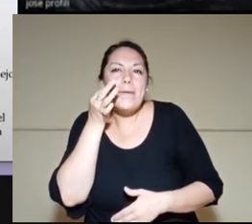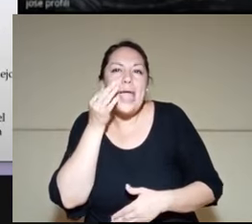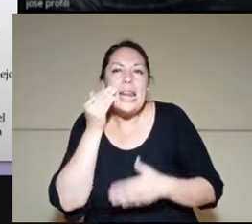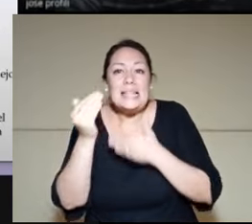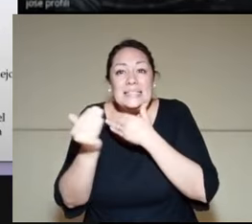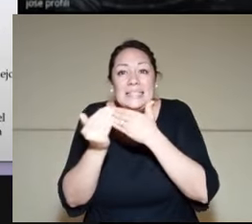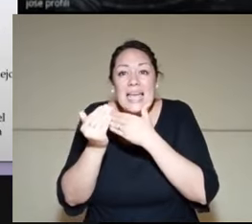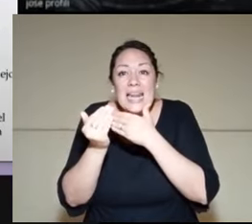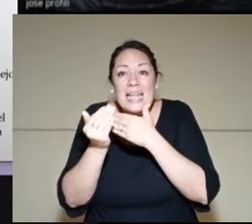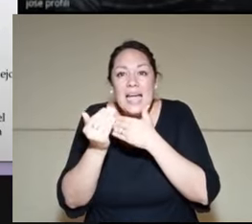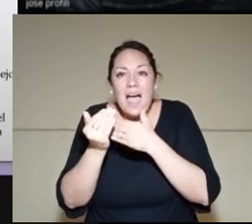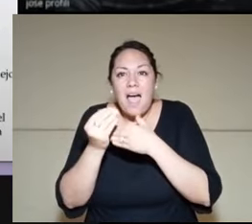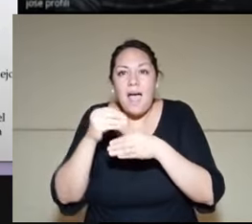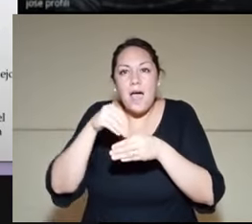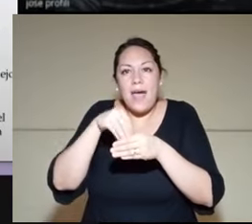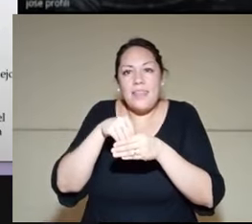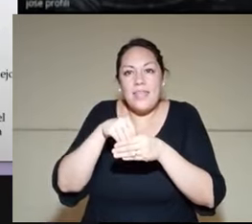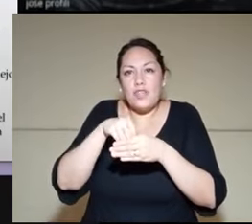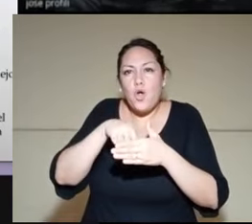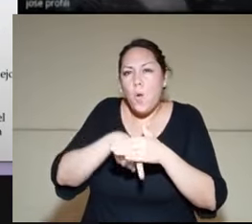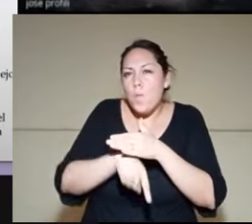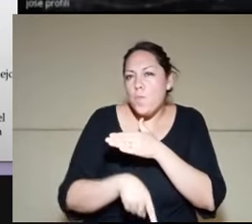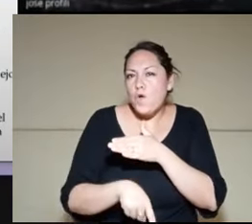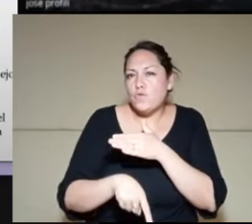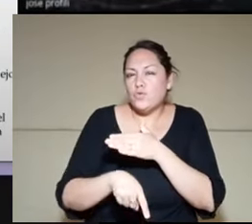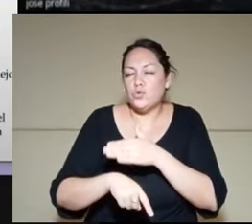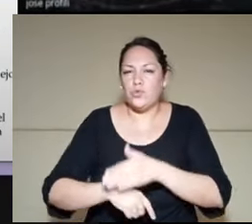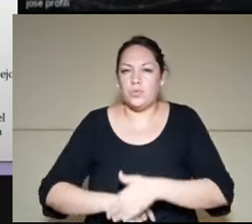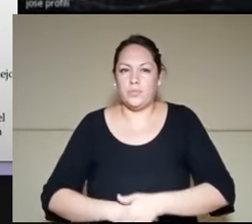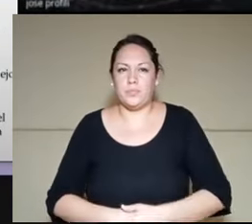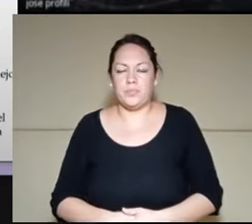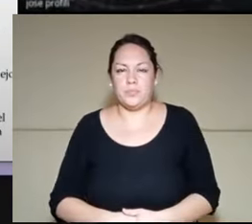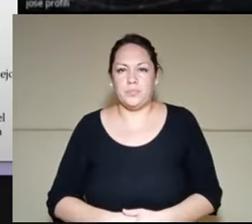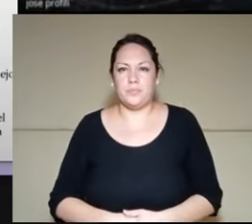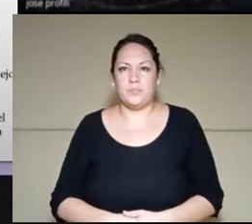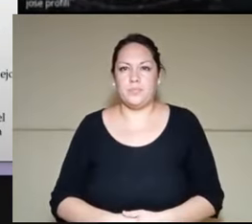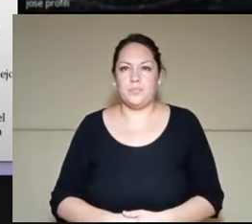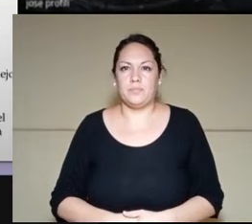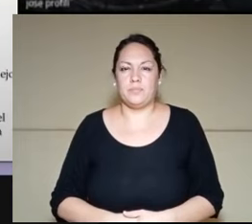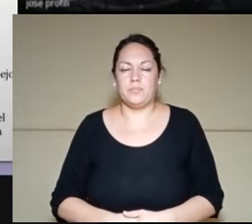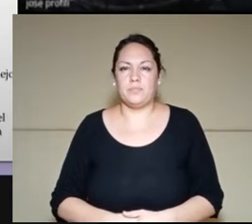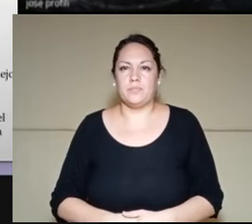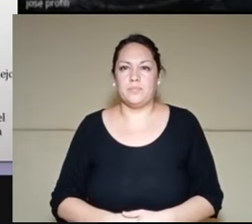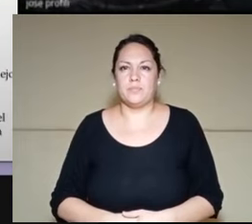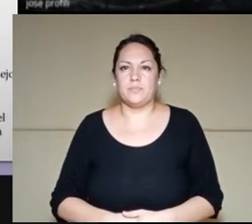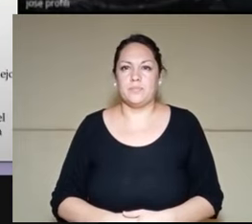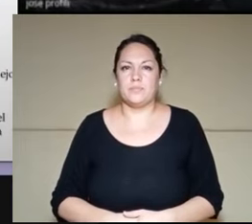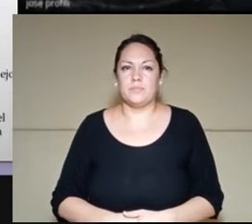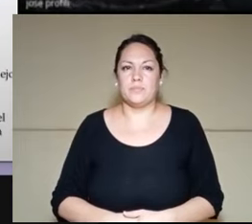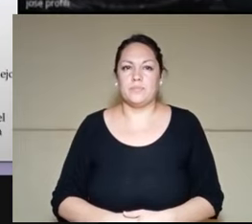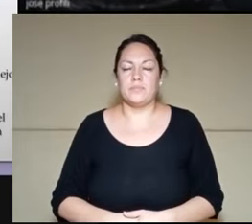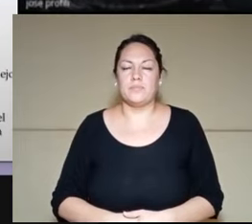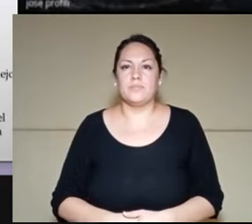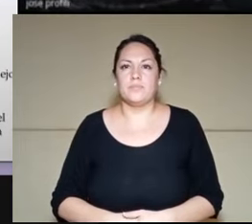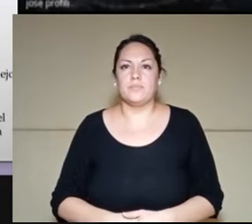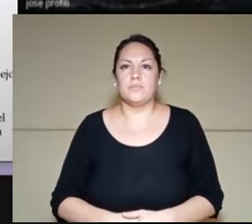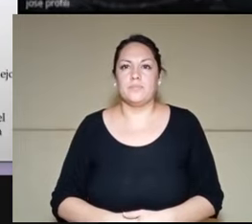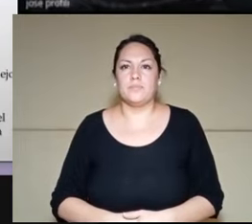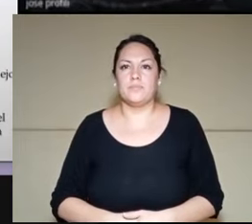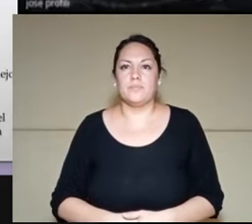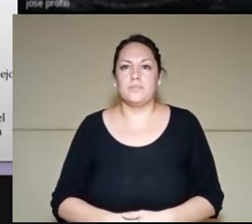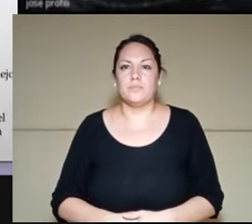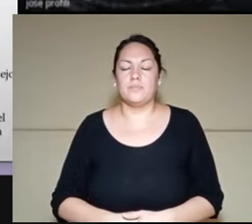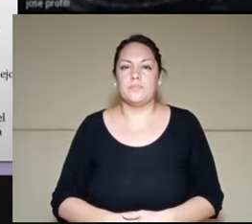está lejos de la superficie, digamos, corporal, o de la piel.